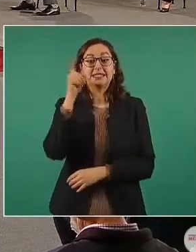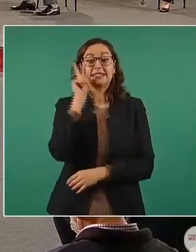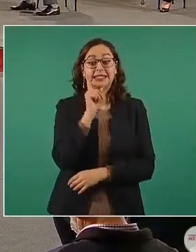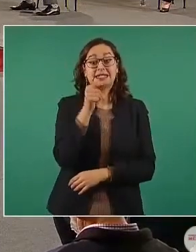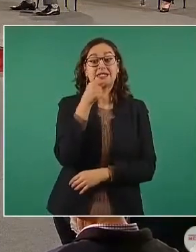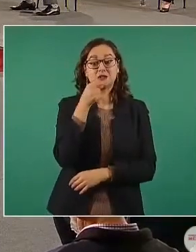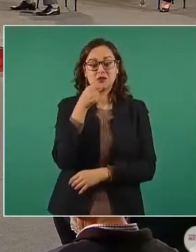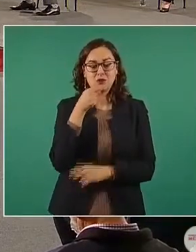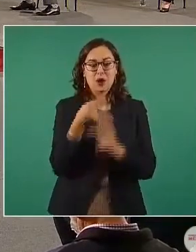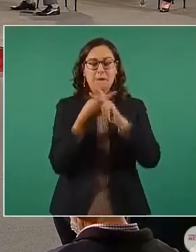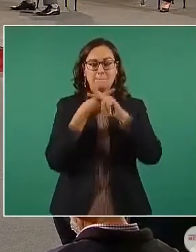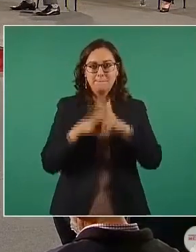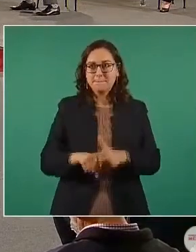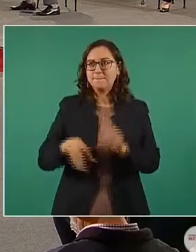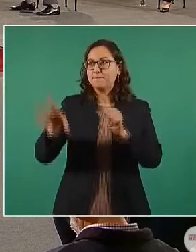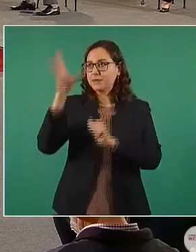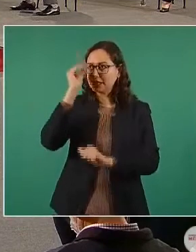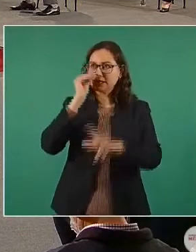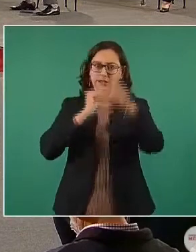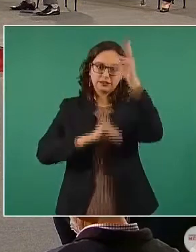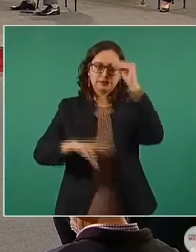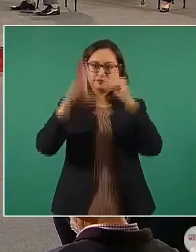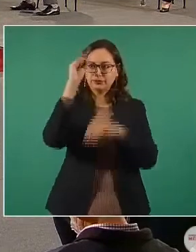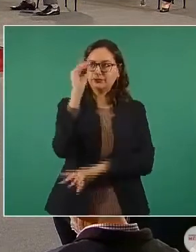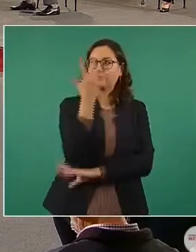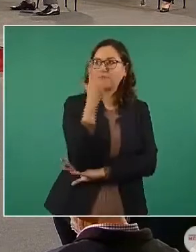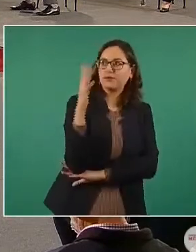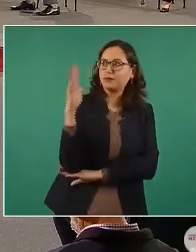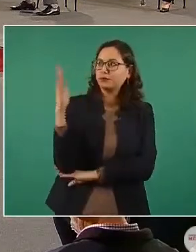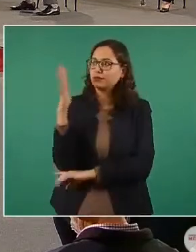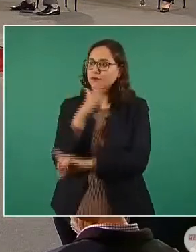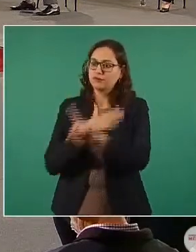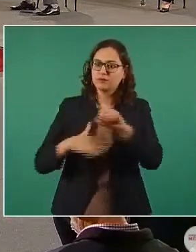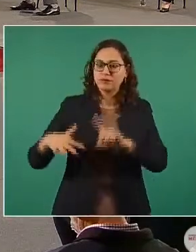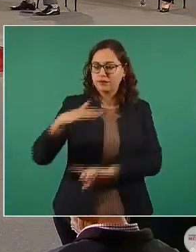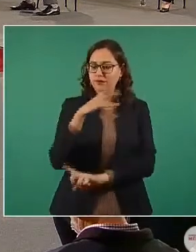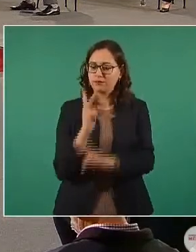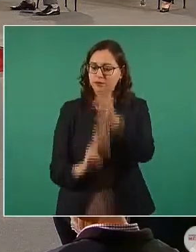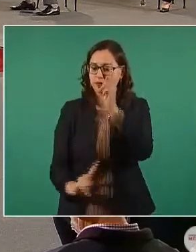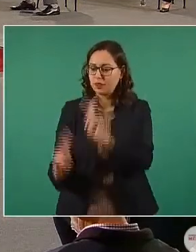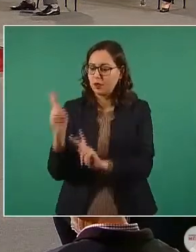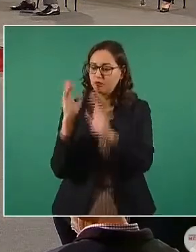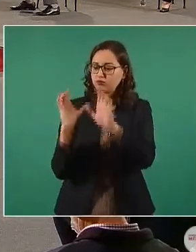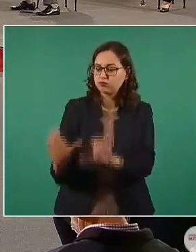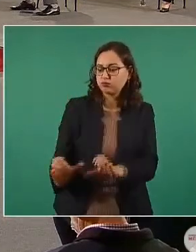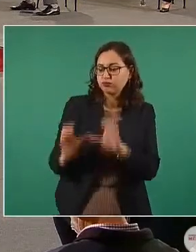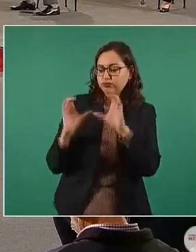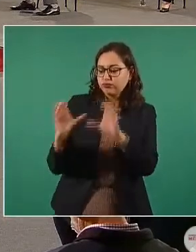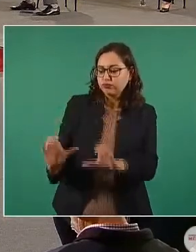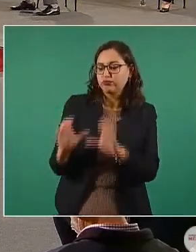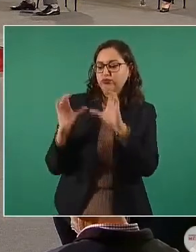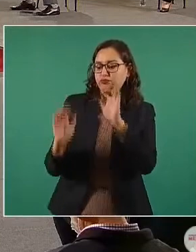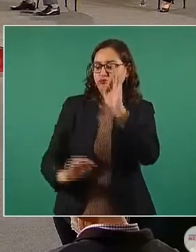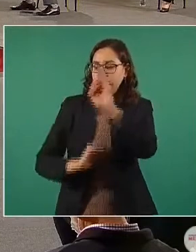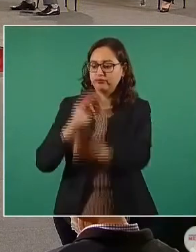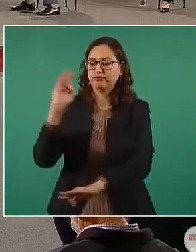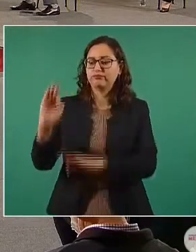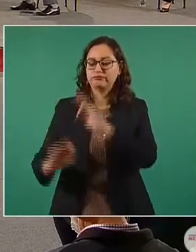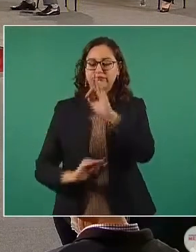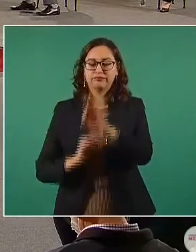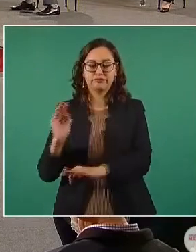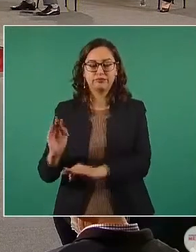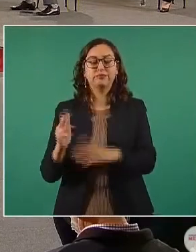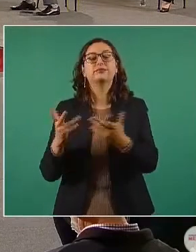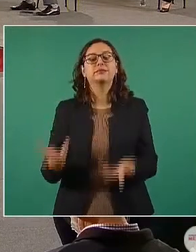niños empiezan a tener cuidados de otros, en este caso de plantas, de una semillita, de un árbol, también